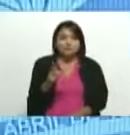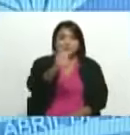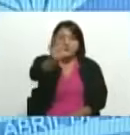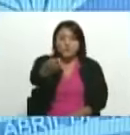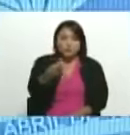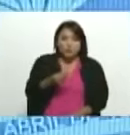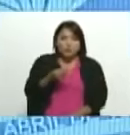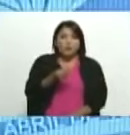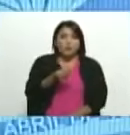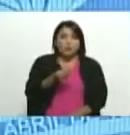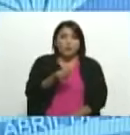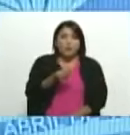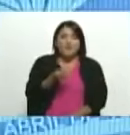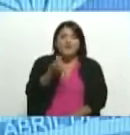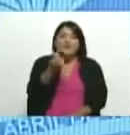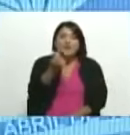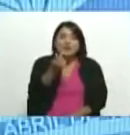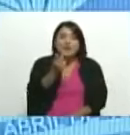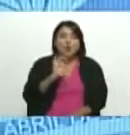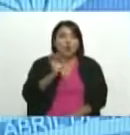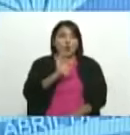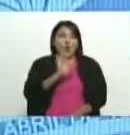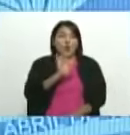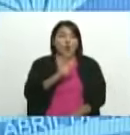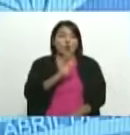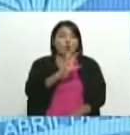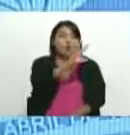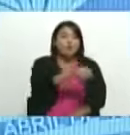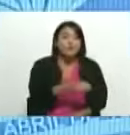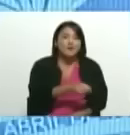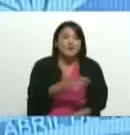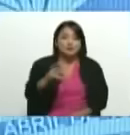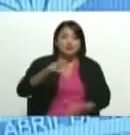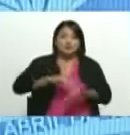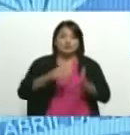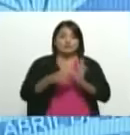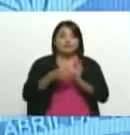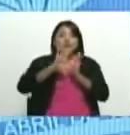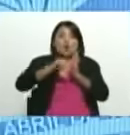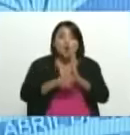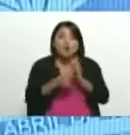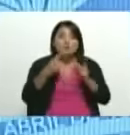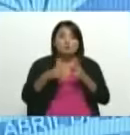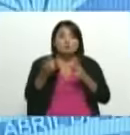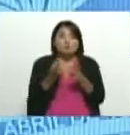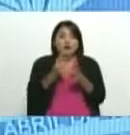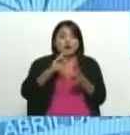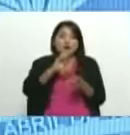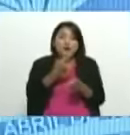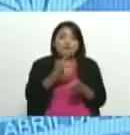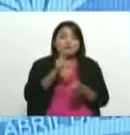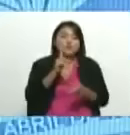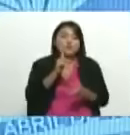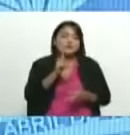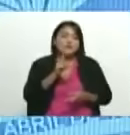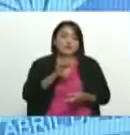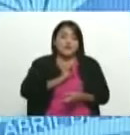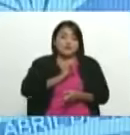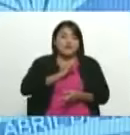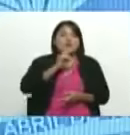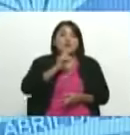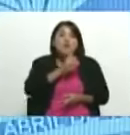cajero o compran algo. Eso se llama usurpación de identidad y robo, dos